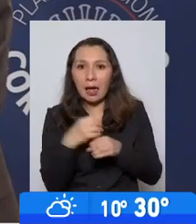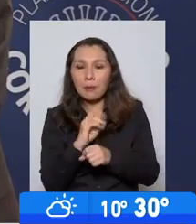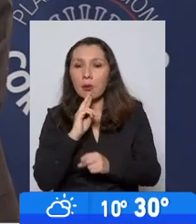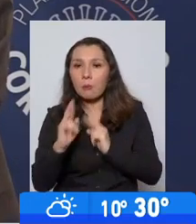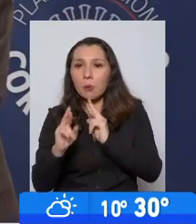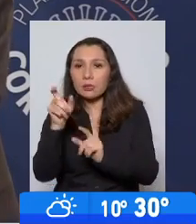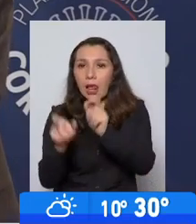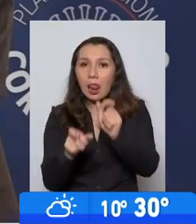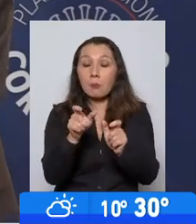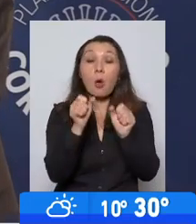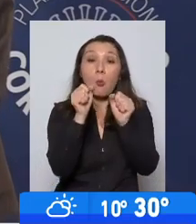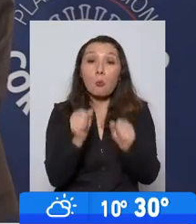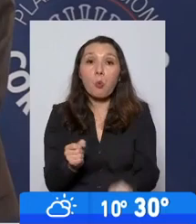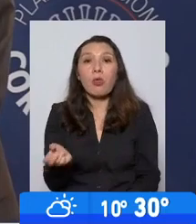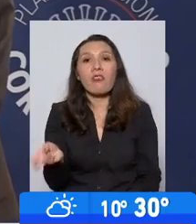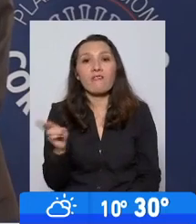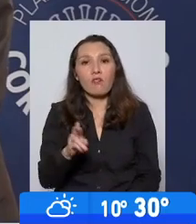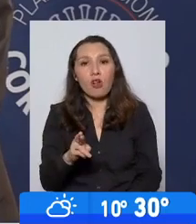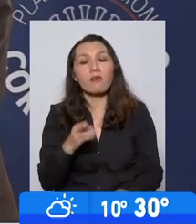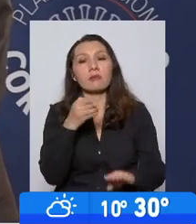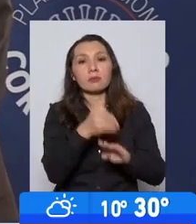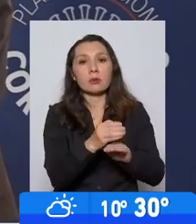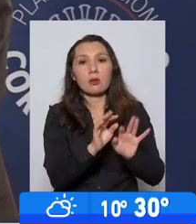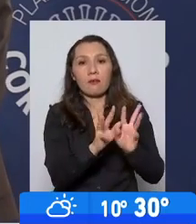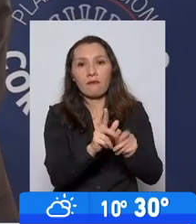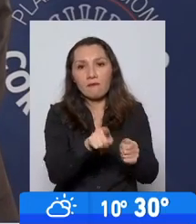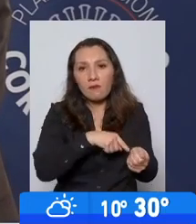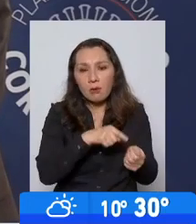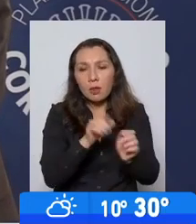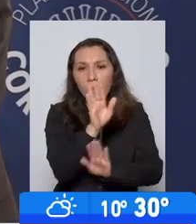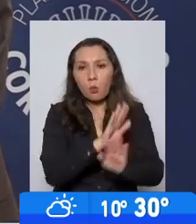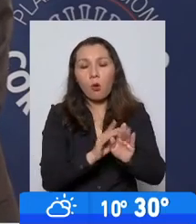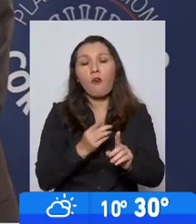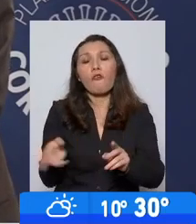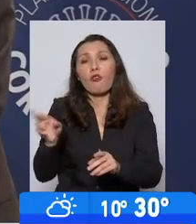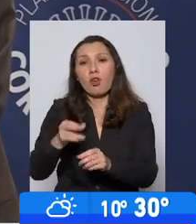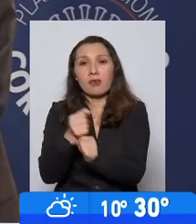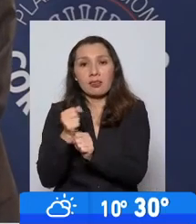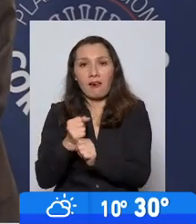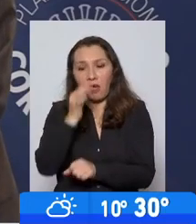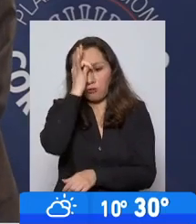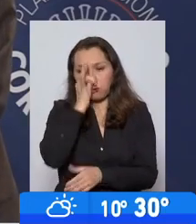a personas que puedan volver a cuidar a sus familiares, puedan volver al trabajo en salud, en fin,